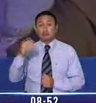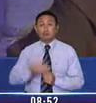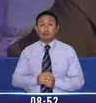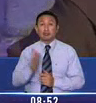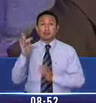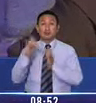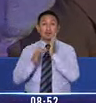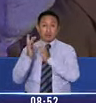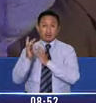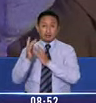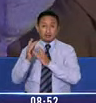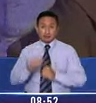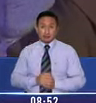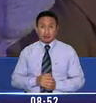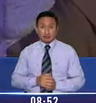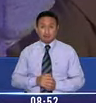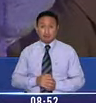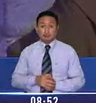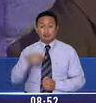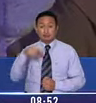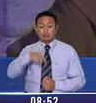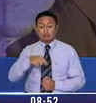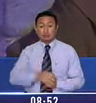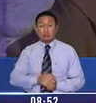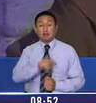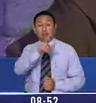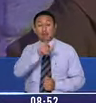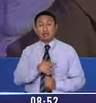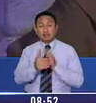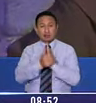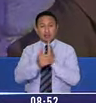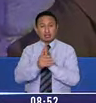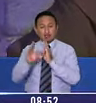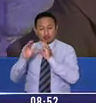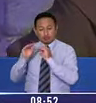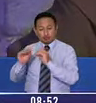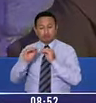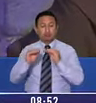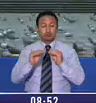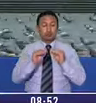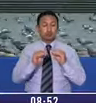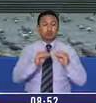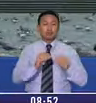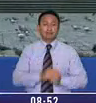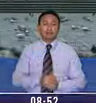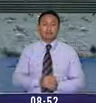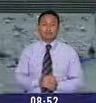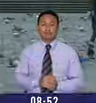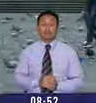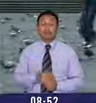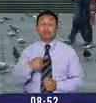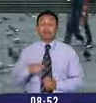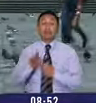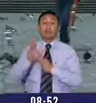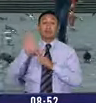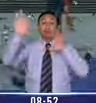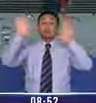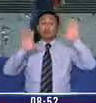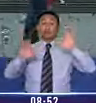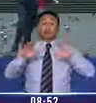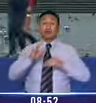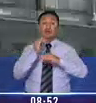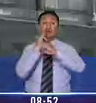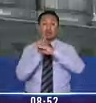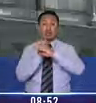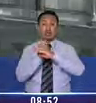abril. Vamos a estar dando esa preparación. Además, los museos, conventos, iglesias y